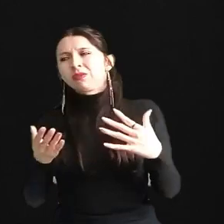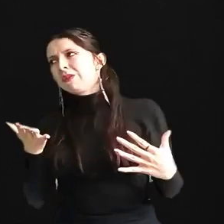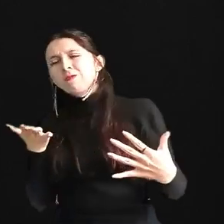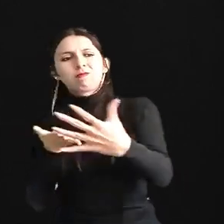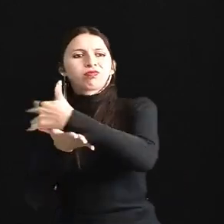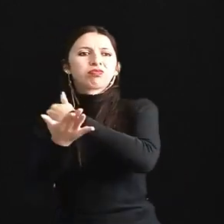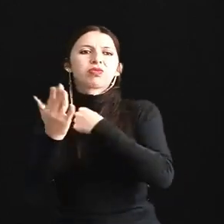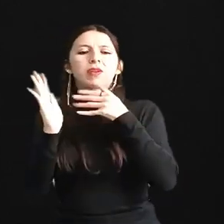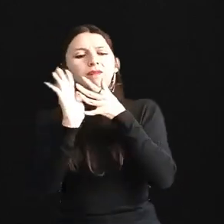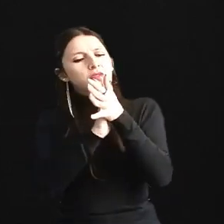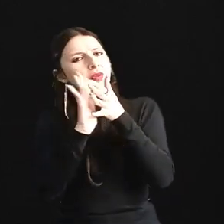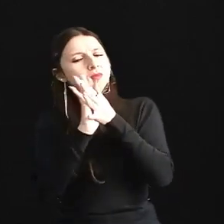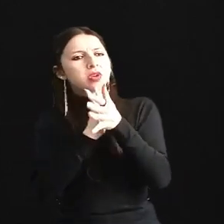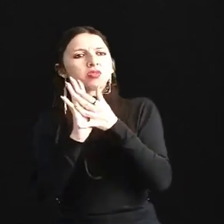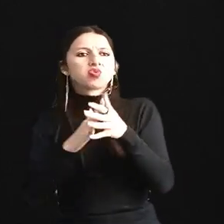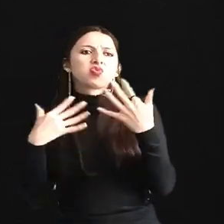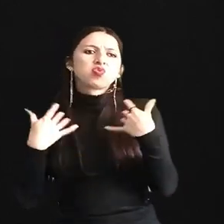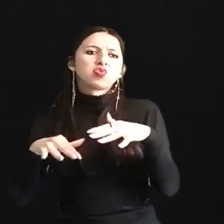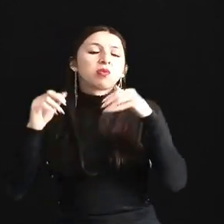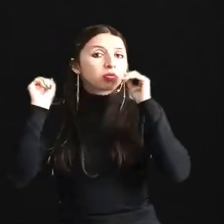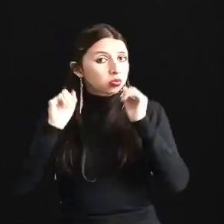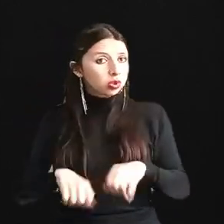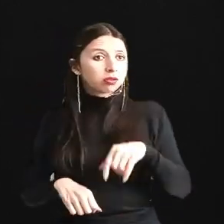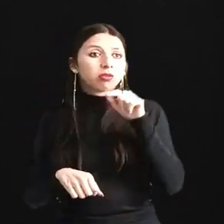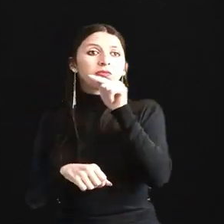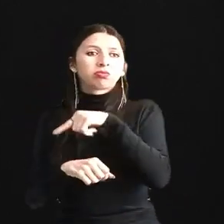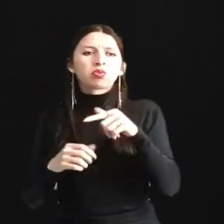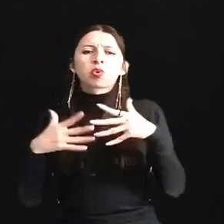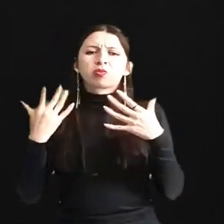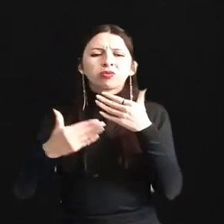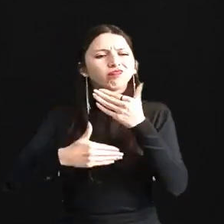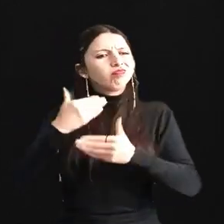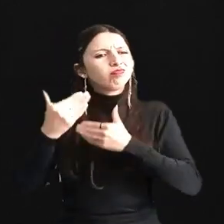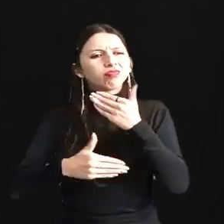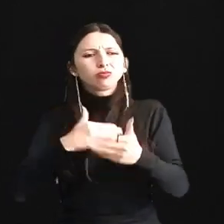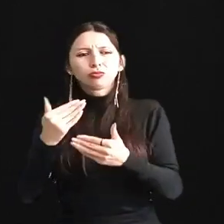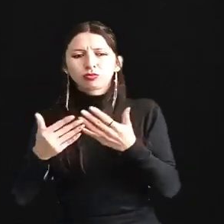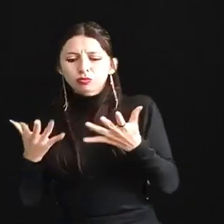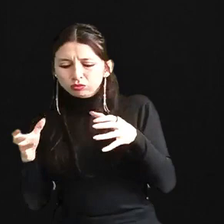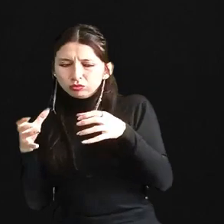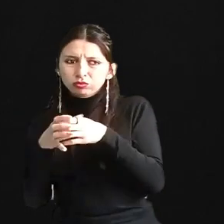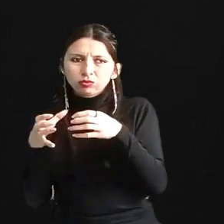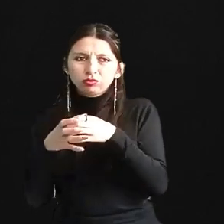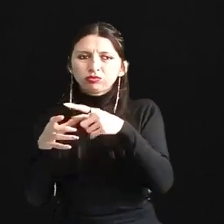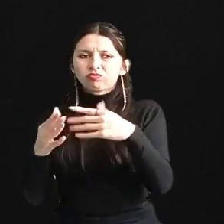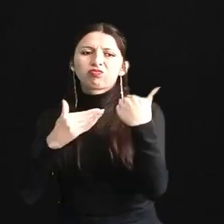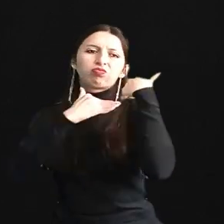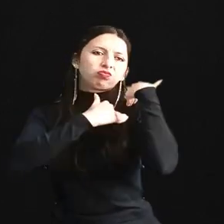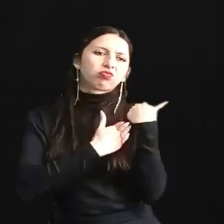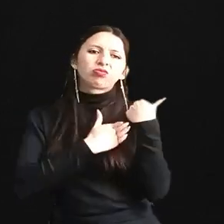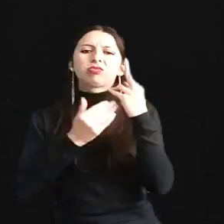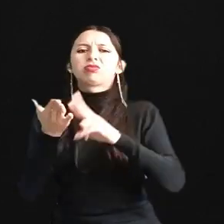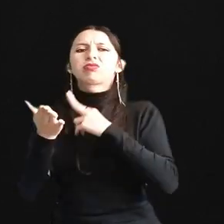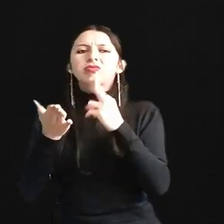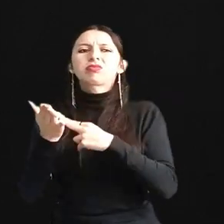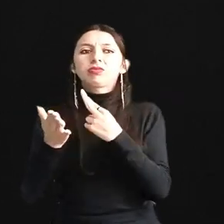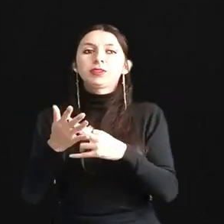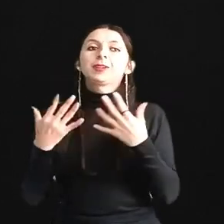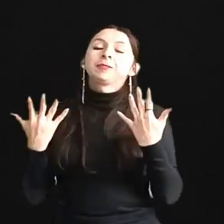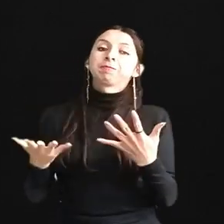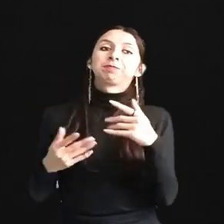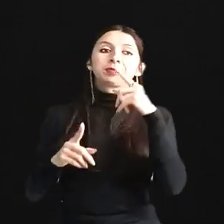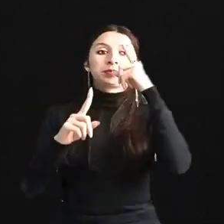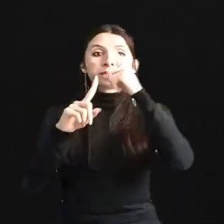extensa también recolectar todo ese tipo de información validarla Cómo es el proceso también dentro de ese equipo editorial para que